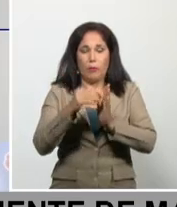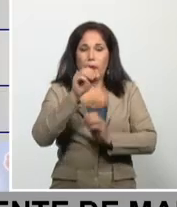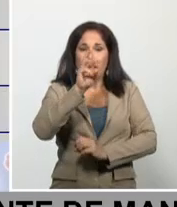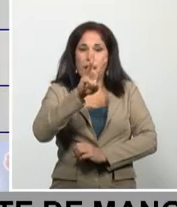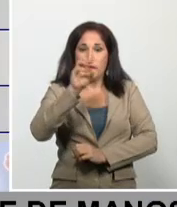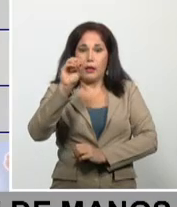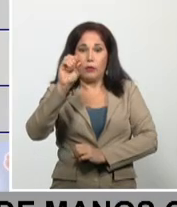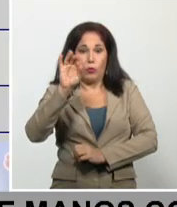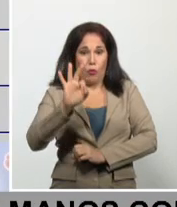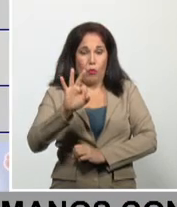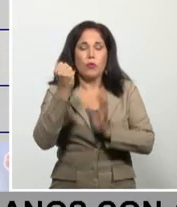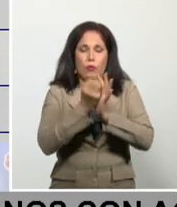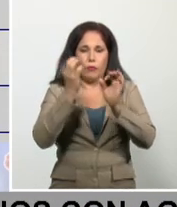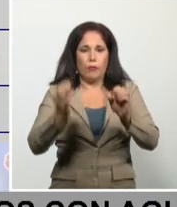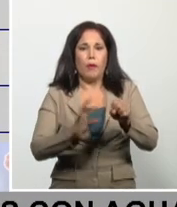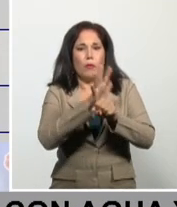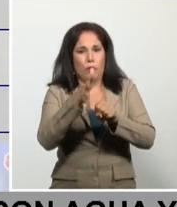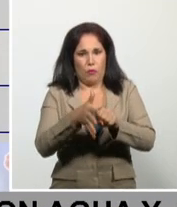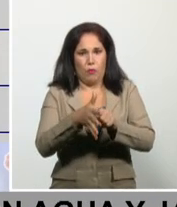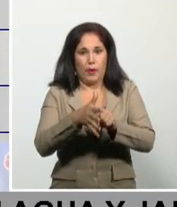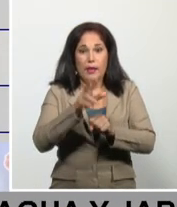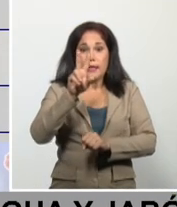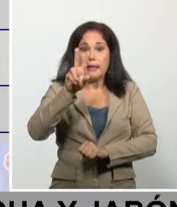1.800.308 casos confirmados, o sea,